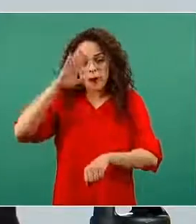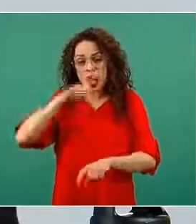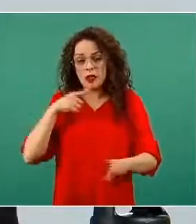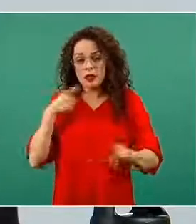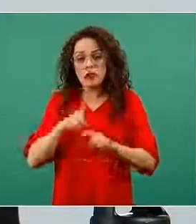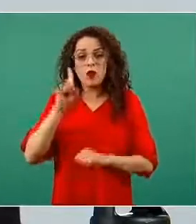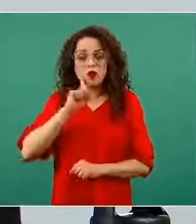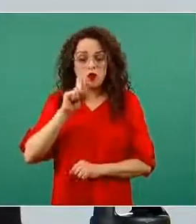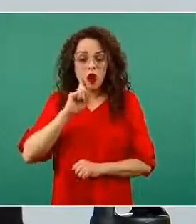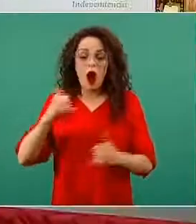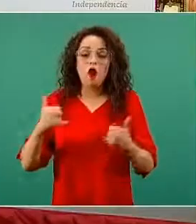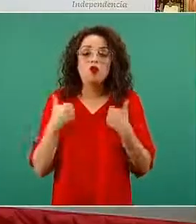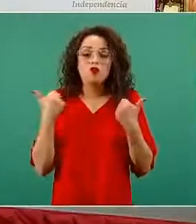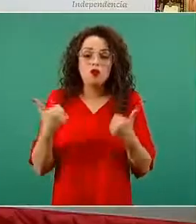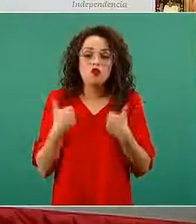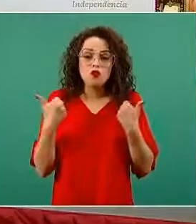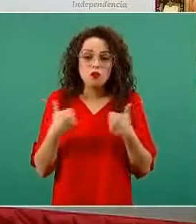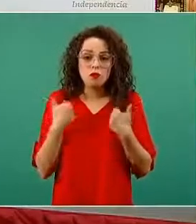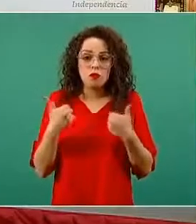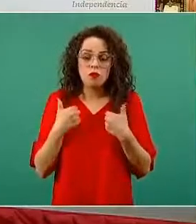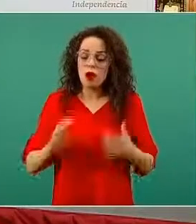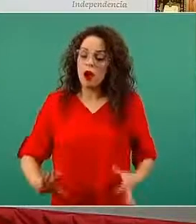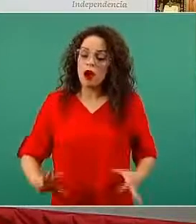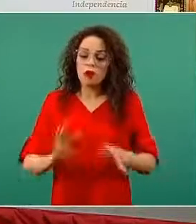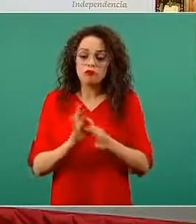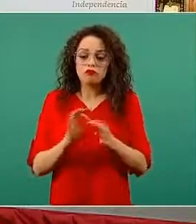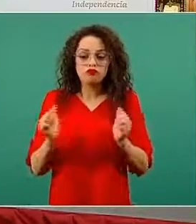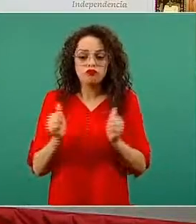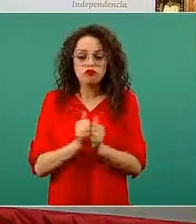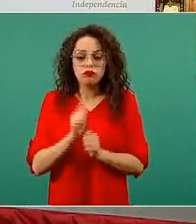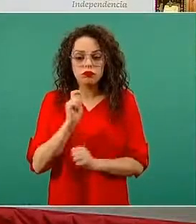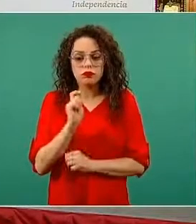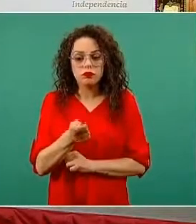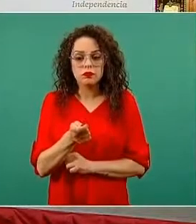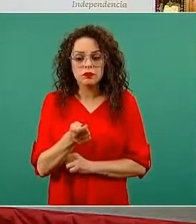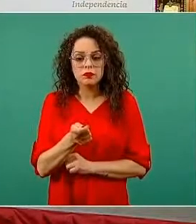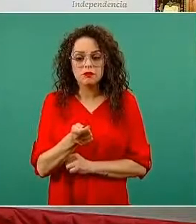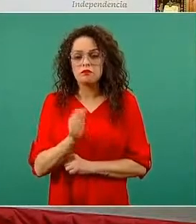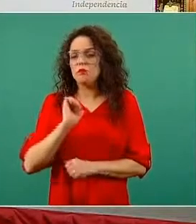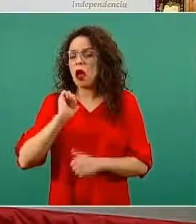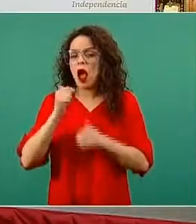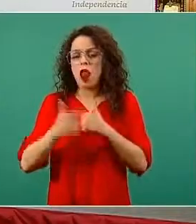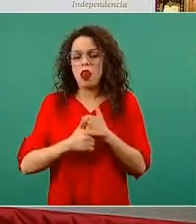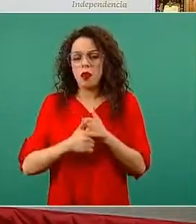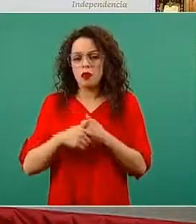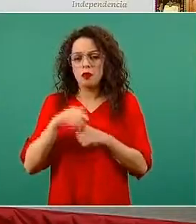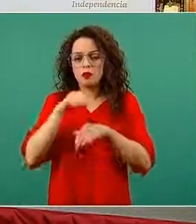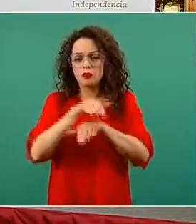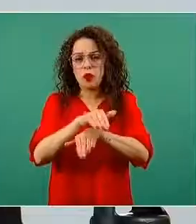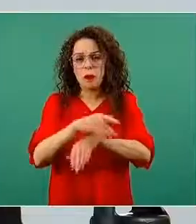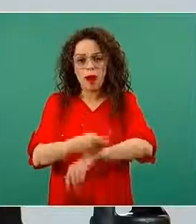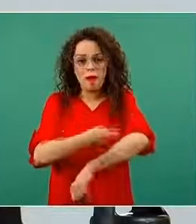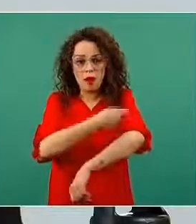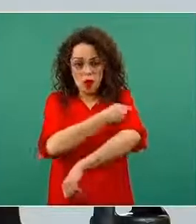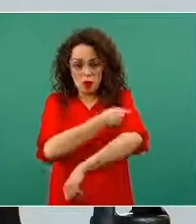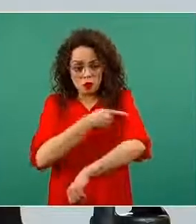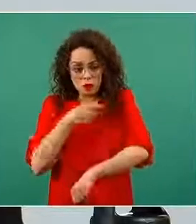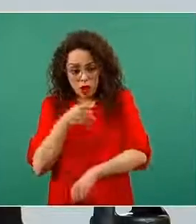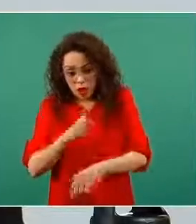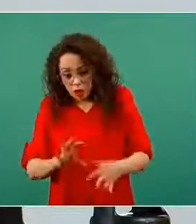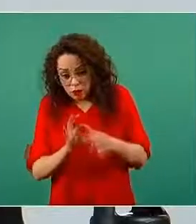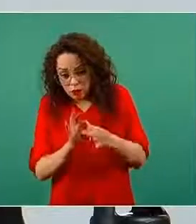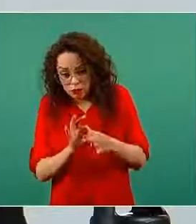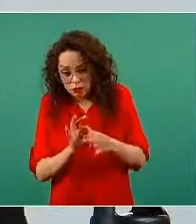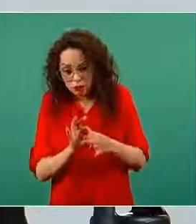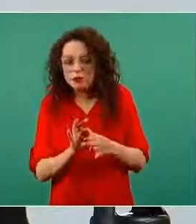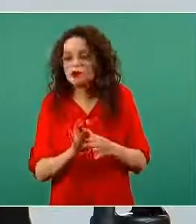mujeres jóvenes y que se han asociado también a algún tipo de vacunas, parecen tener